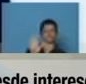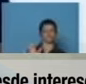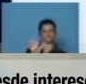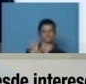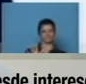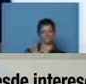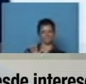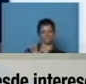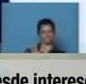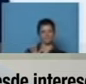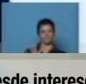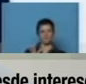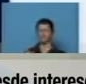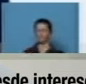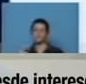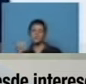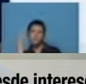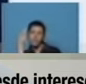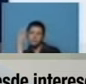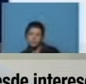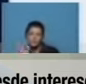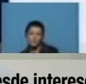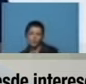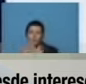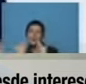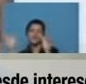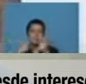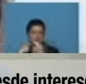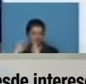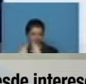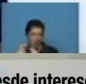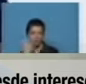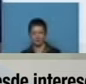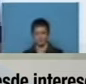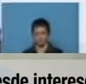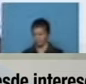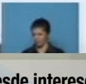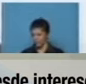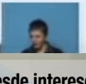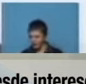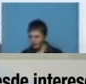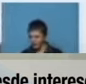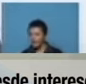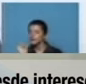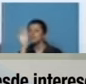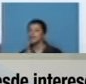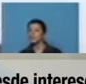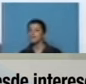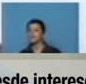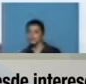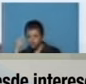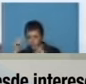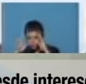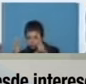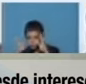que no había una convicción acerca del libre mercado y del Estado. Había simplemente una